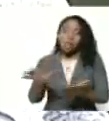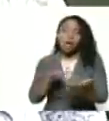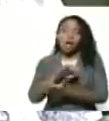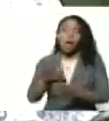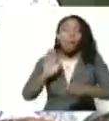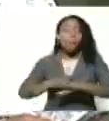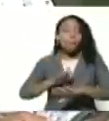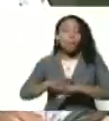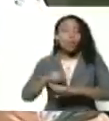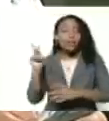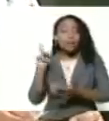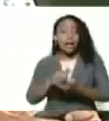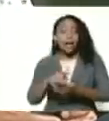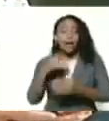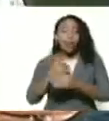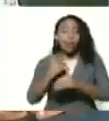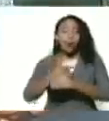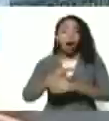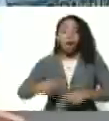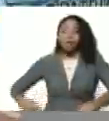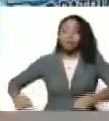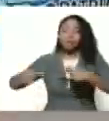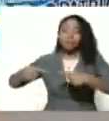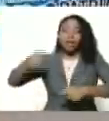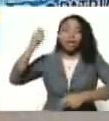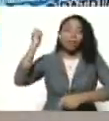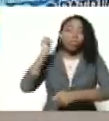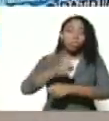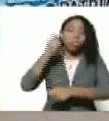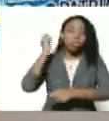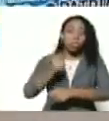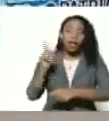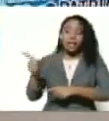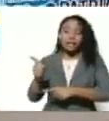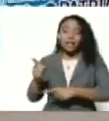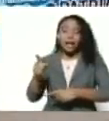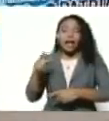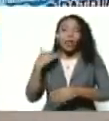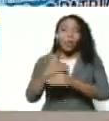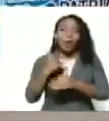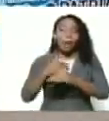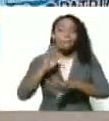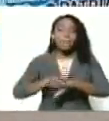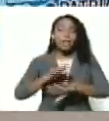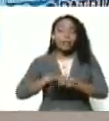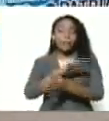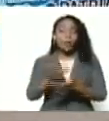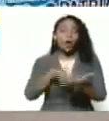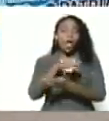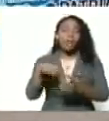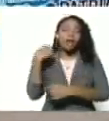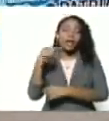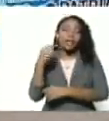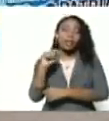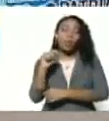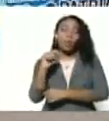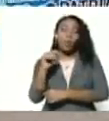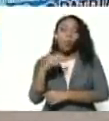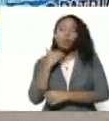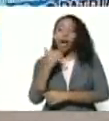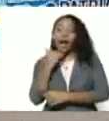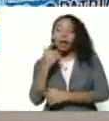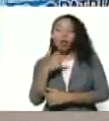Cuando ya llega a un tribunal, ya son consecuencias, siempre negativas. Cuando llega a la tragedia de la